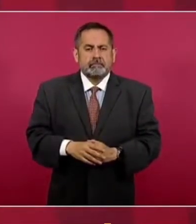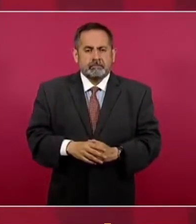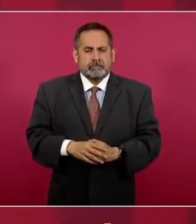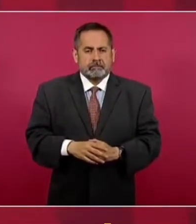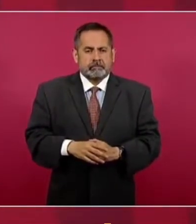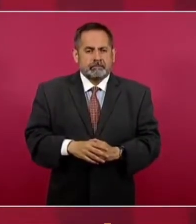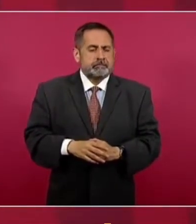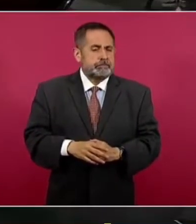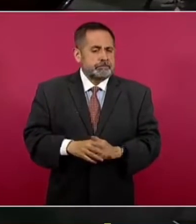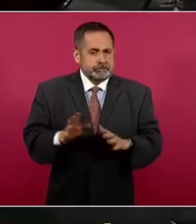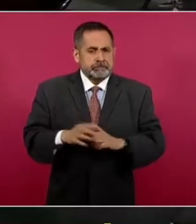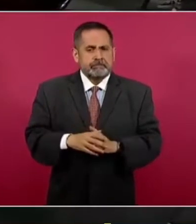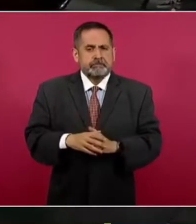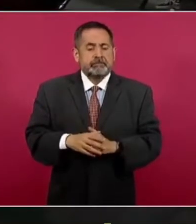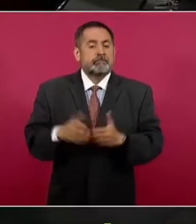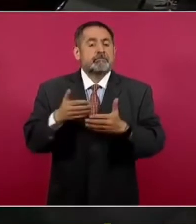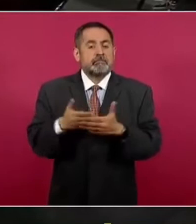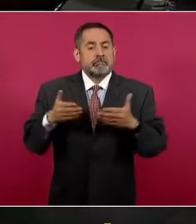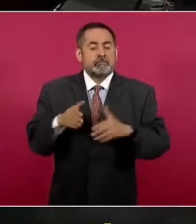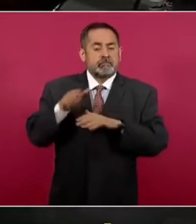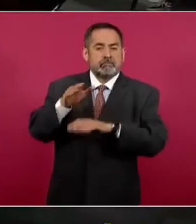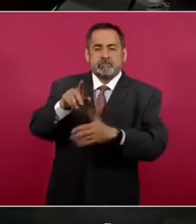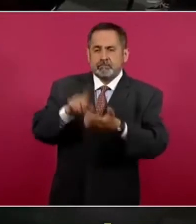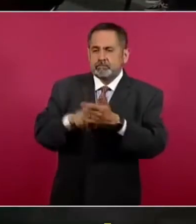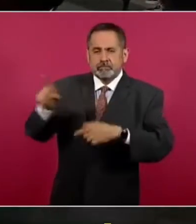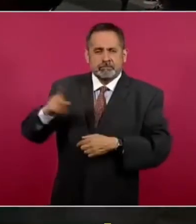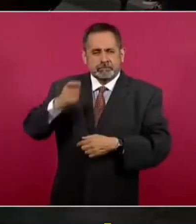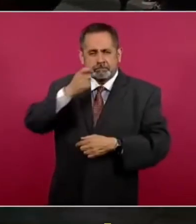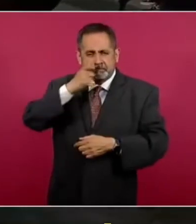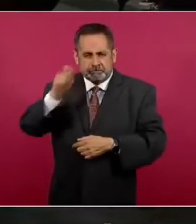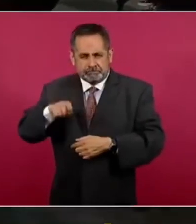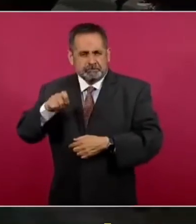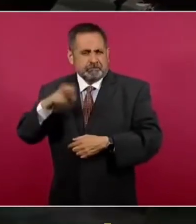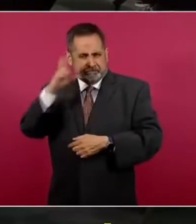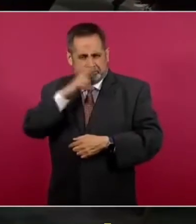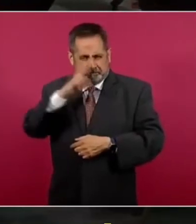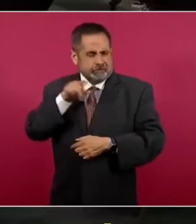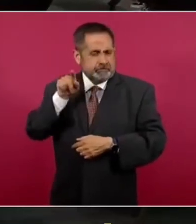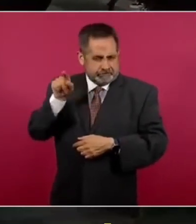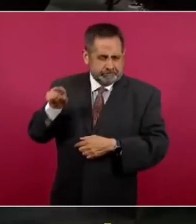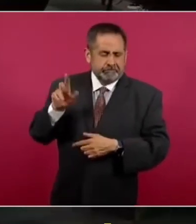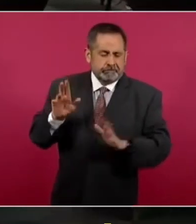Viene ahora el conflicto Rusia-Ucrania, hay